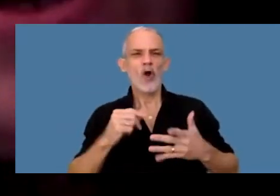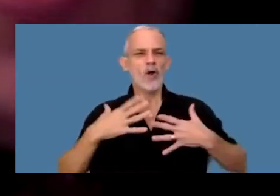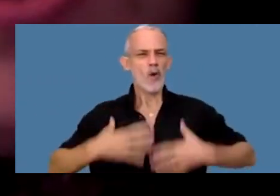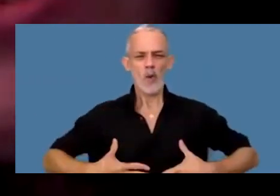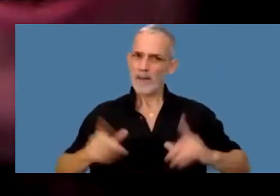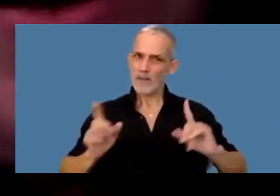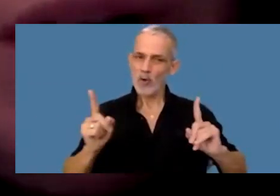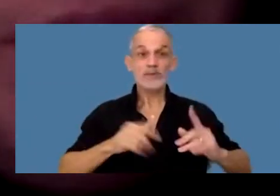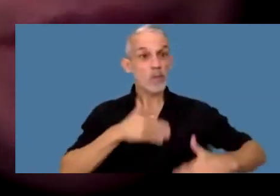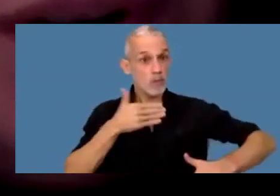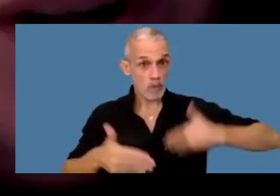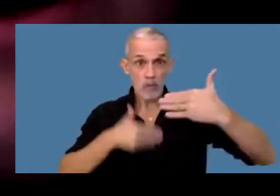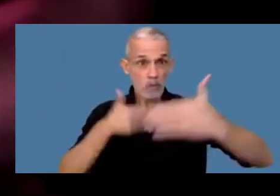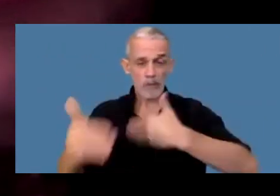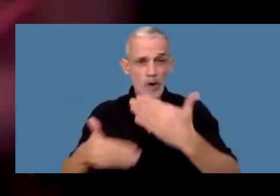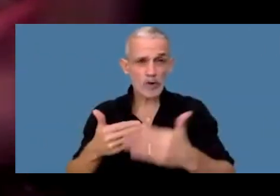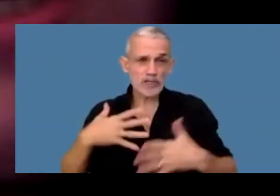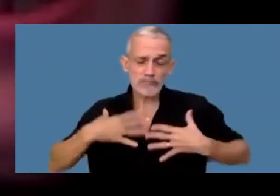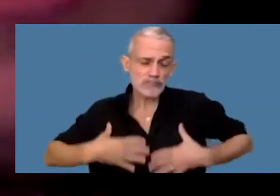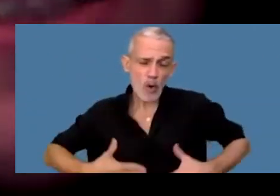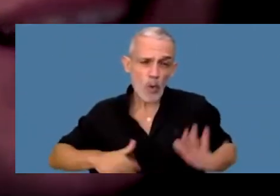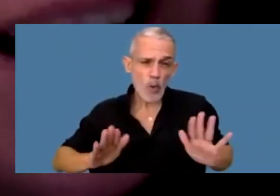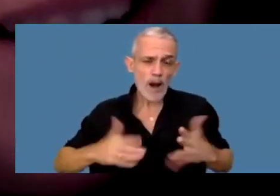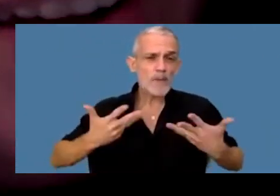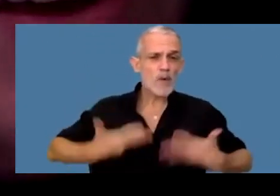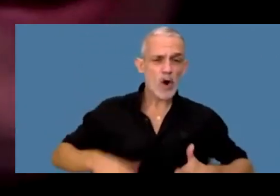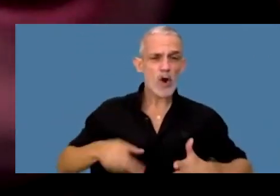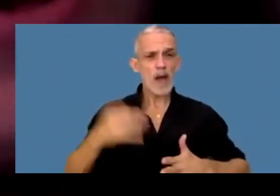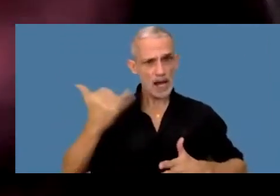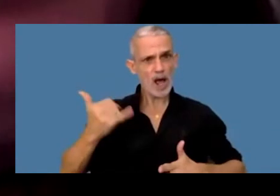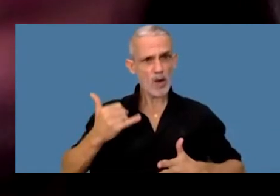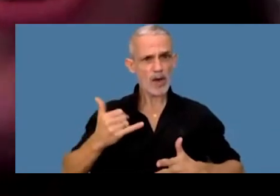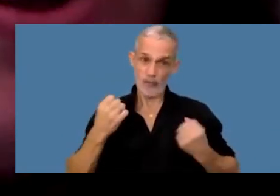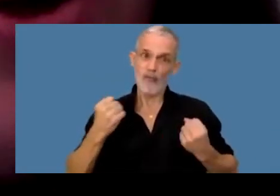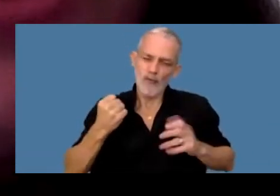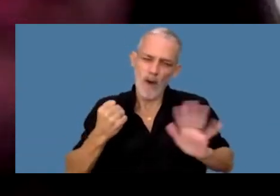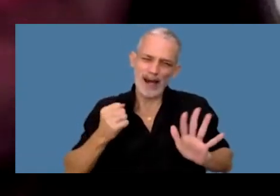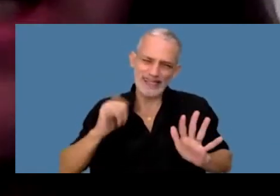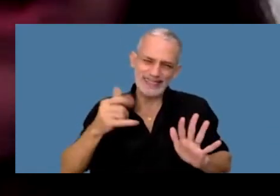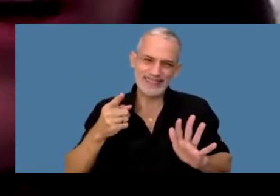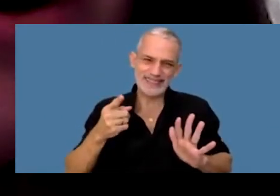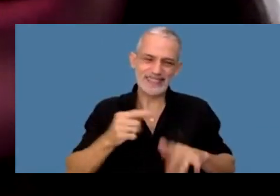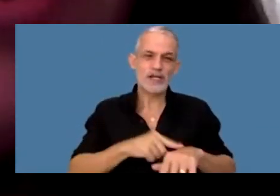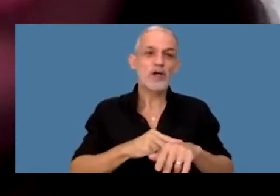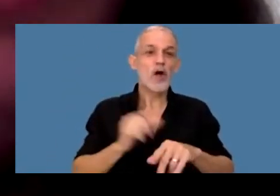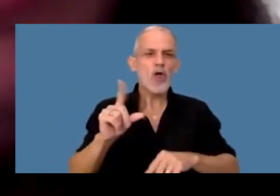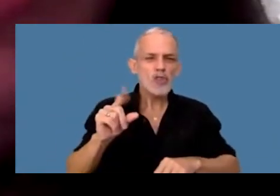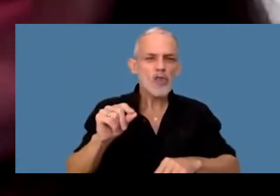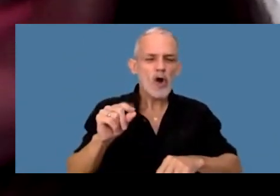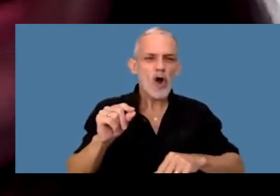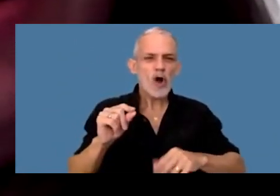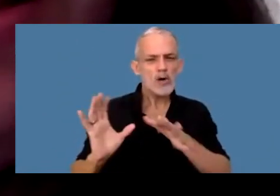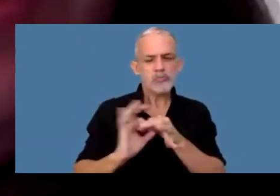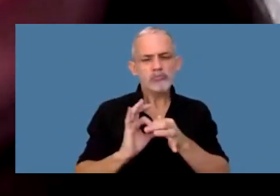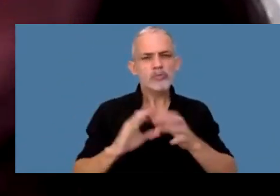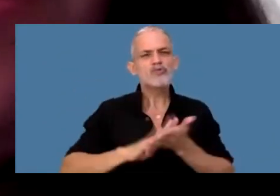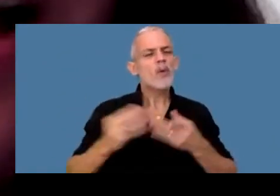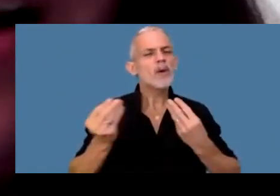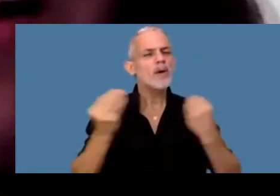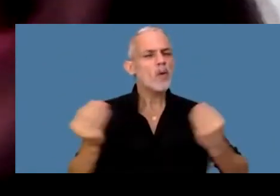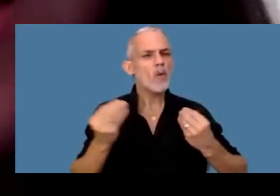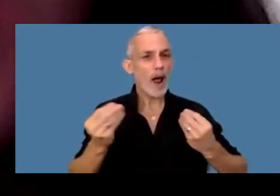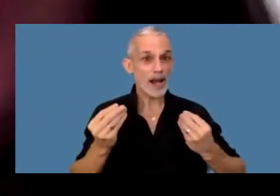generar. Pero existe una alta chance de que esa intervención que yo hago desvíe el proceso de la salud. Por